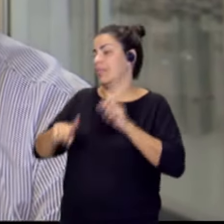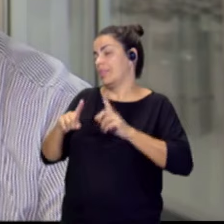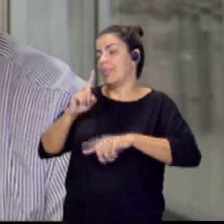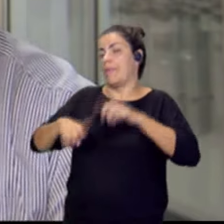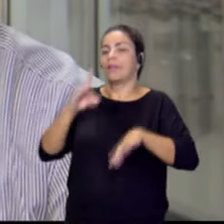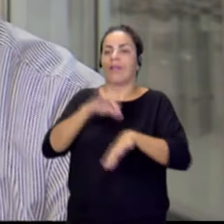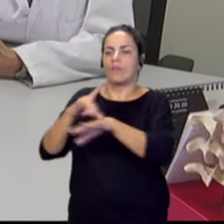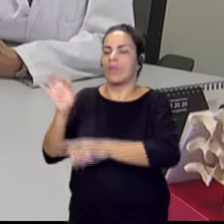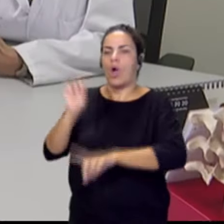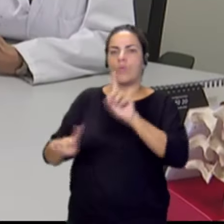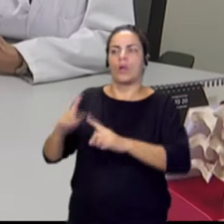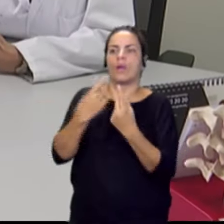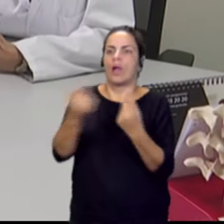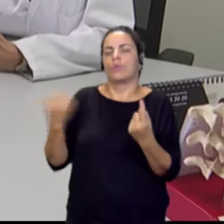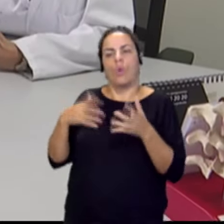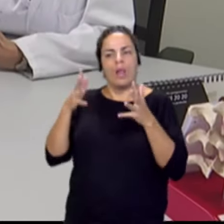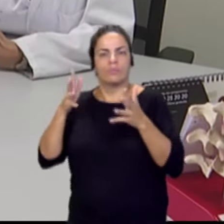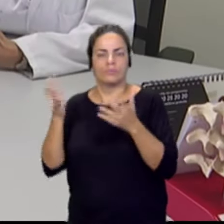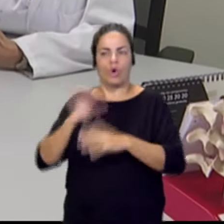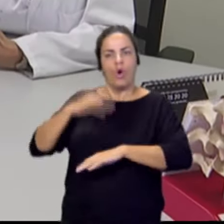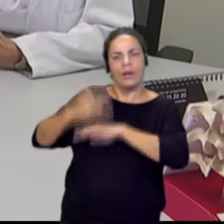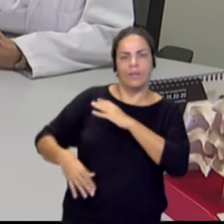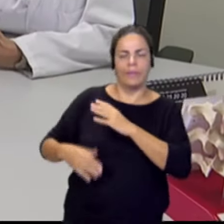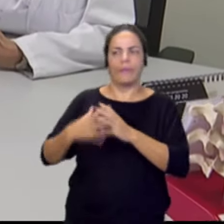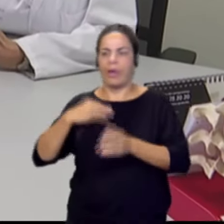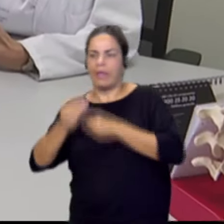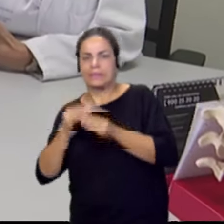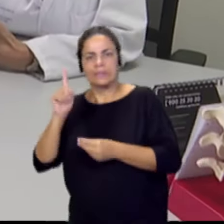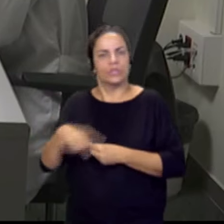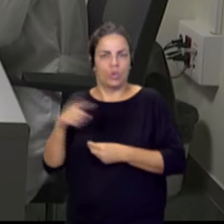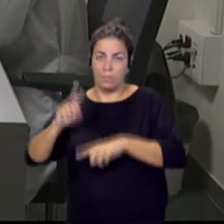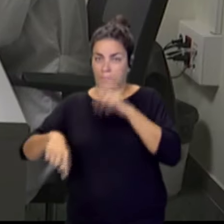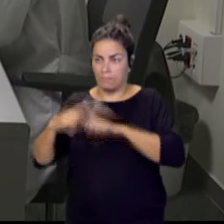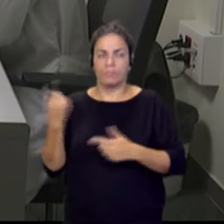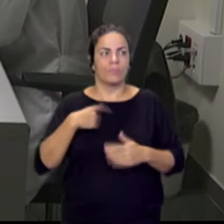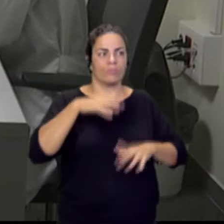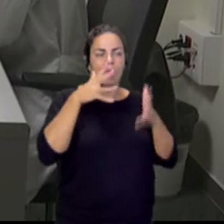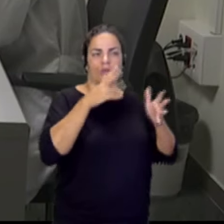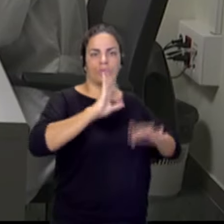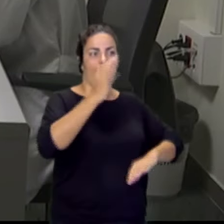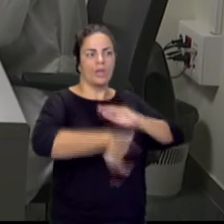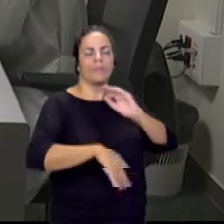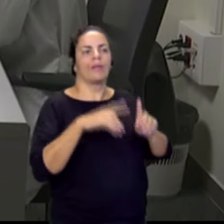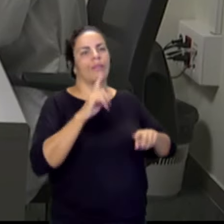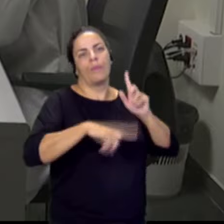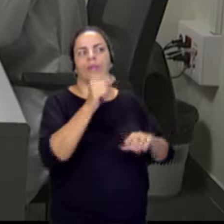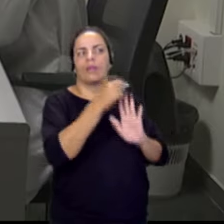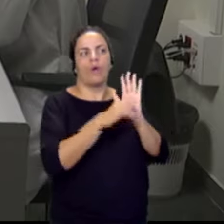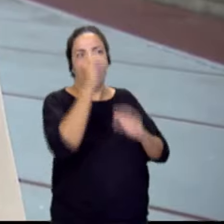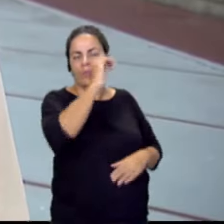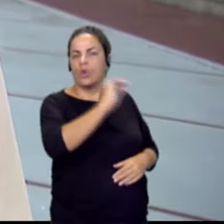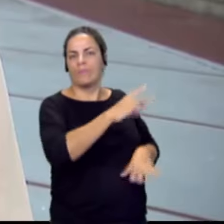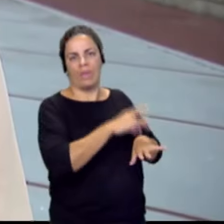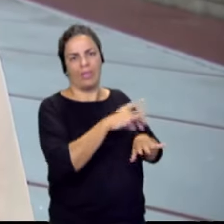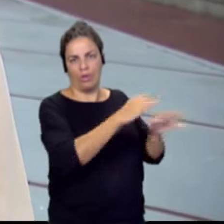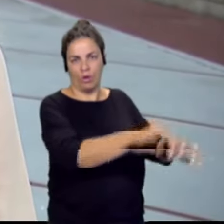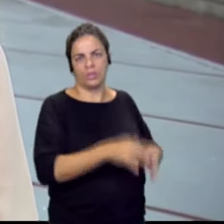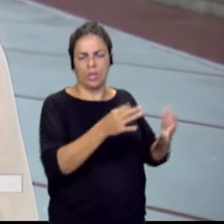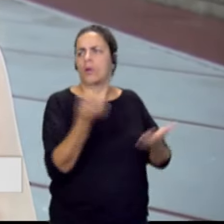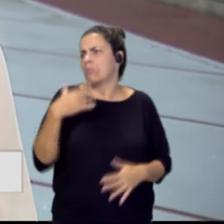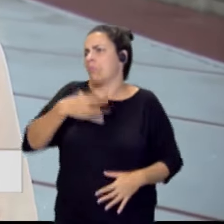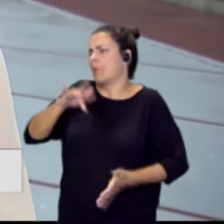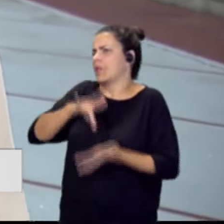que hacer o no hacer. Recomendaciones o limitaciones basadas siempre en criterios médicos. Uno puede estar de baja, pero eso